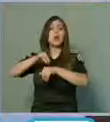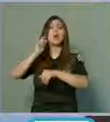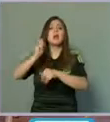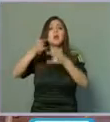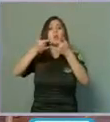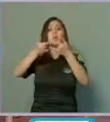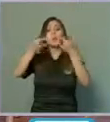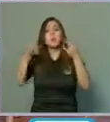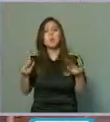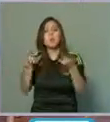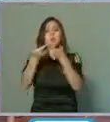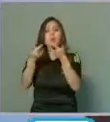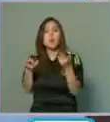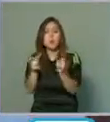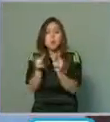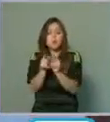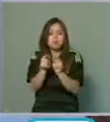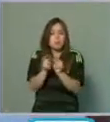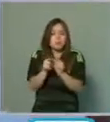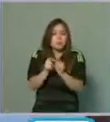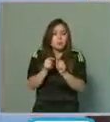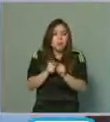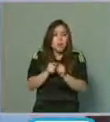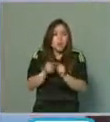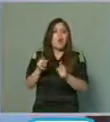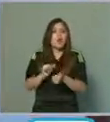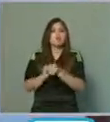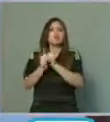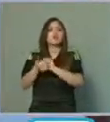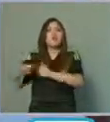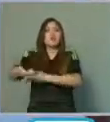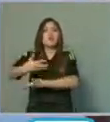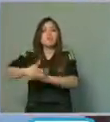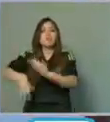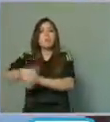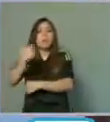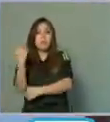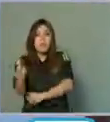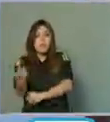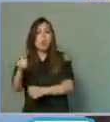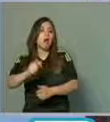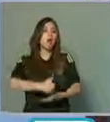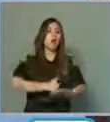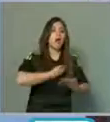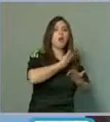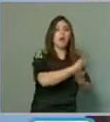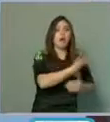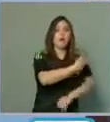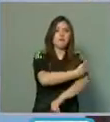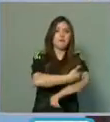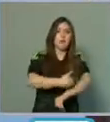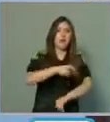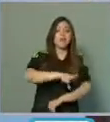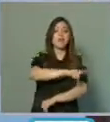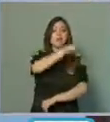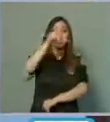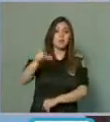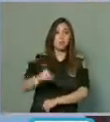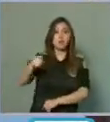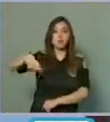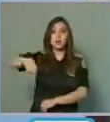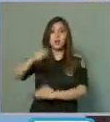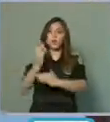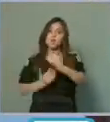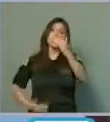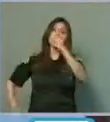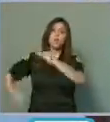que le empiezan a dar cierto éxito económico que también le ayuda para ayudar a su familia, porque en un momento dado, más adelante, él se hace cargo de toda la cuestión económica de la